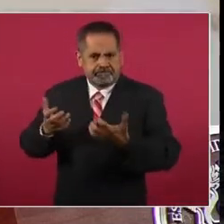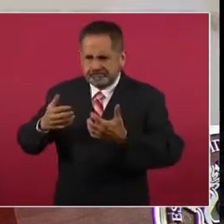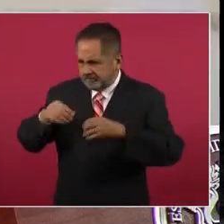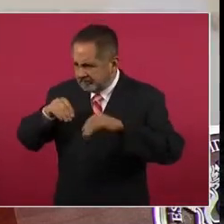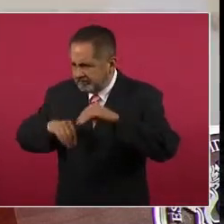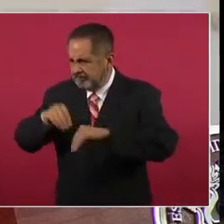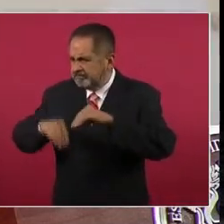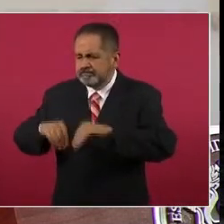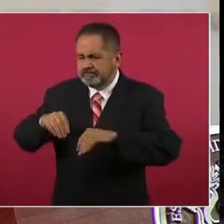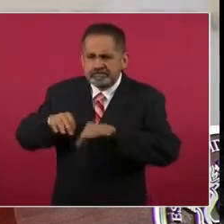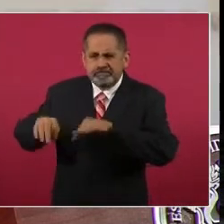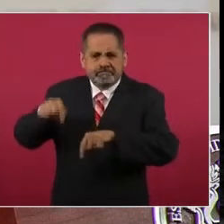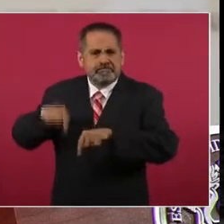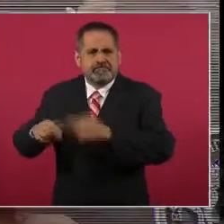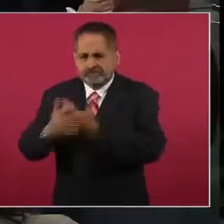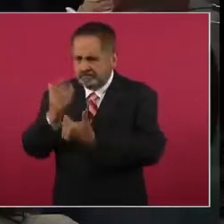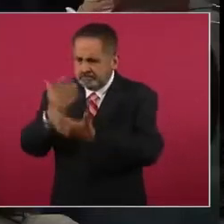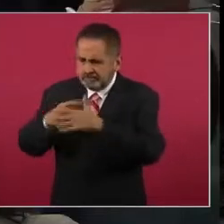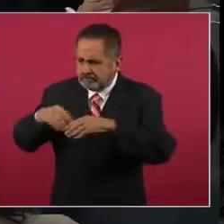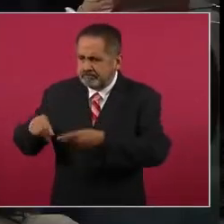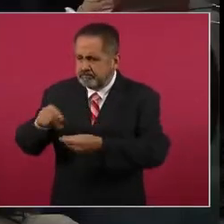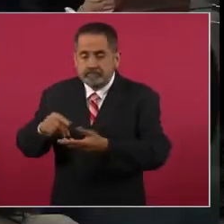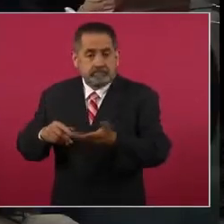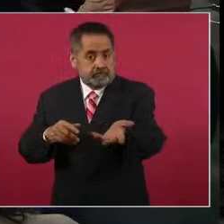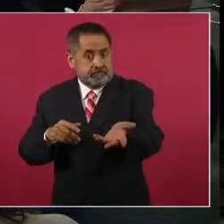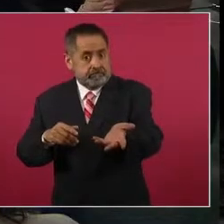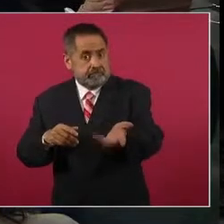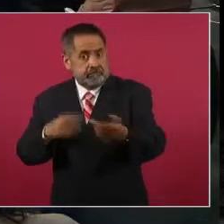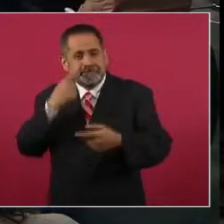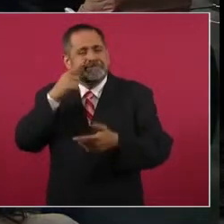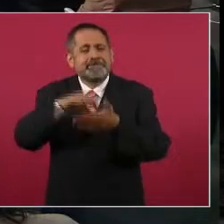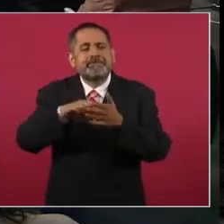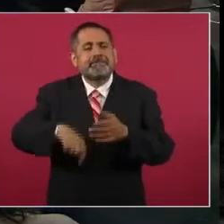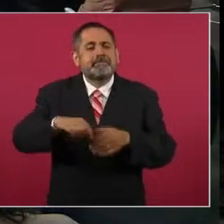consumimos imagínense con estas crisis